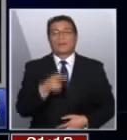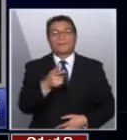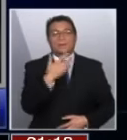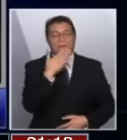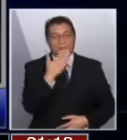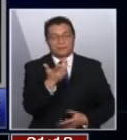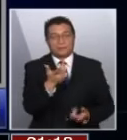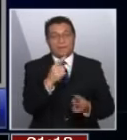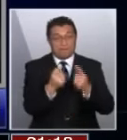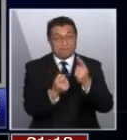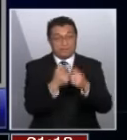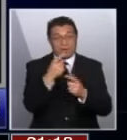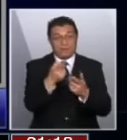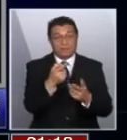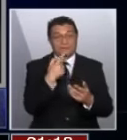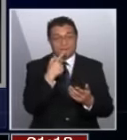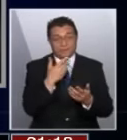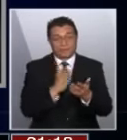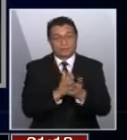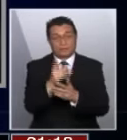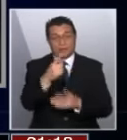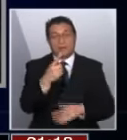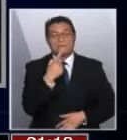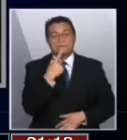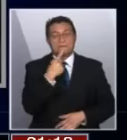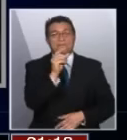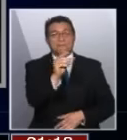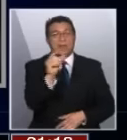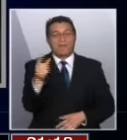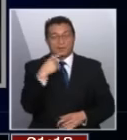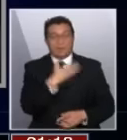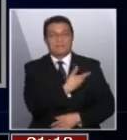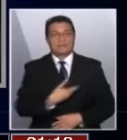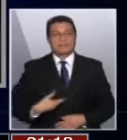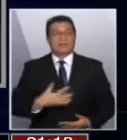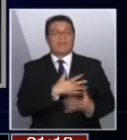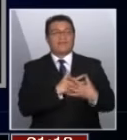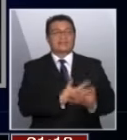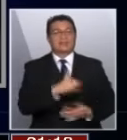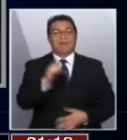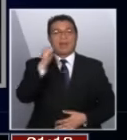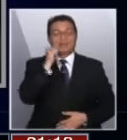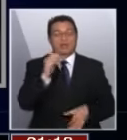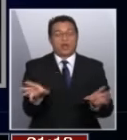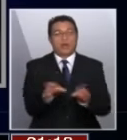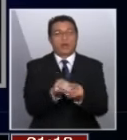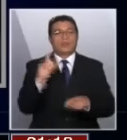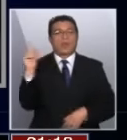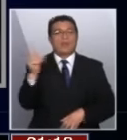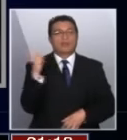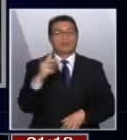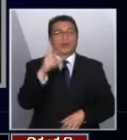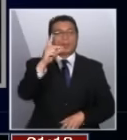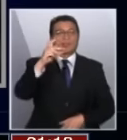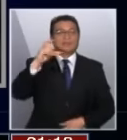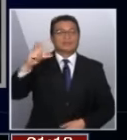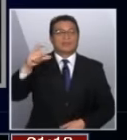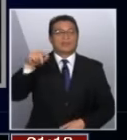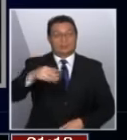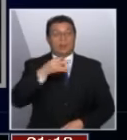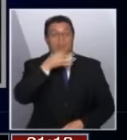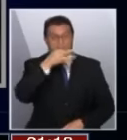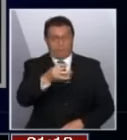Comencemos primero con unas palabras que planteó la presidenta Michel bachelet ayer en la junta Nacional de la Democracia cristiana en un